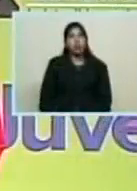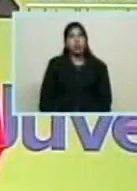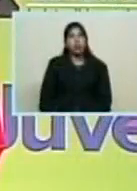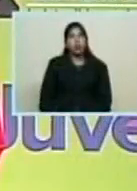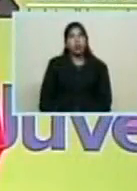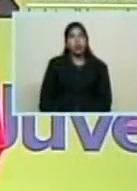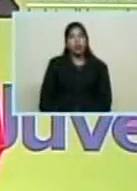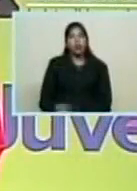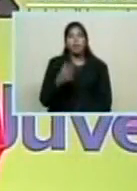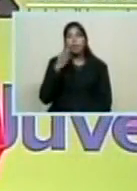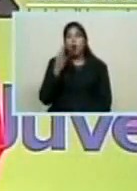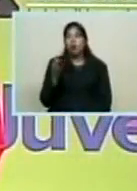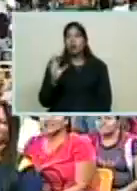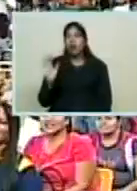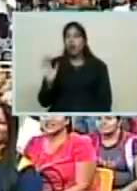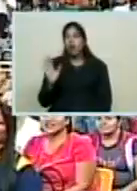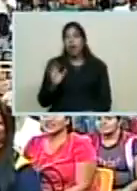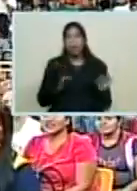mosca ahí, pues.